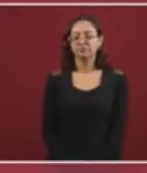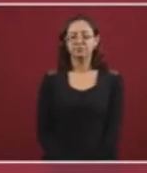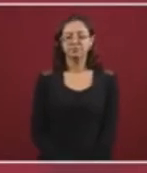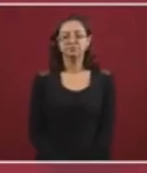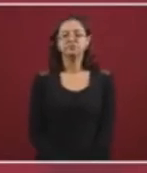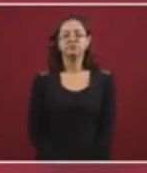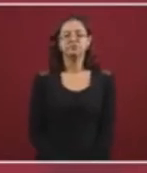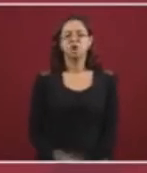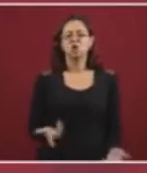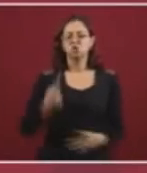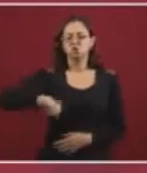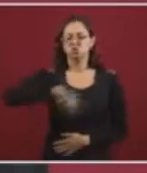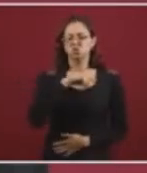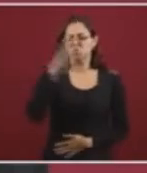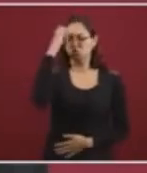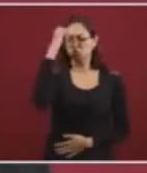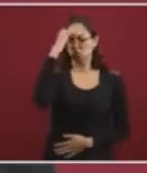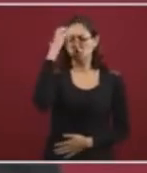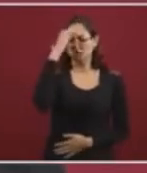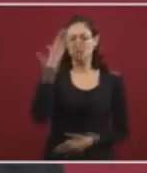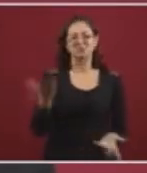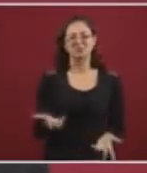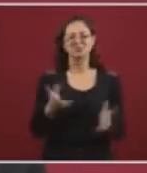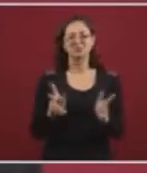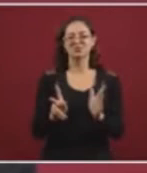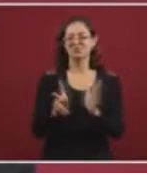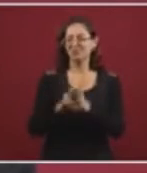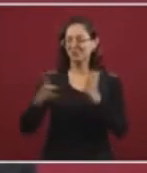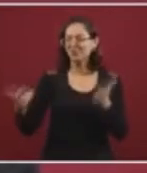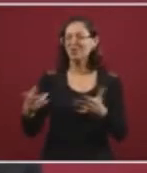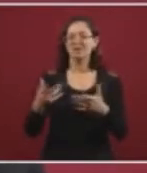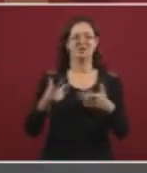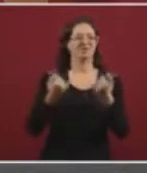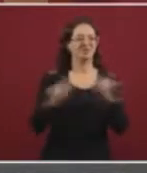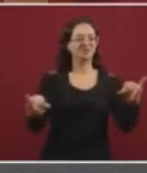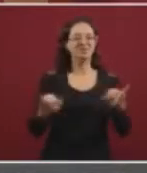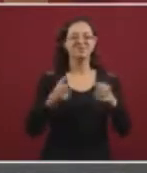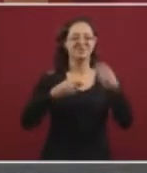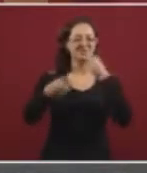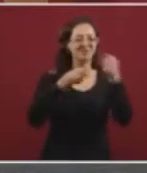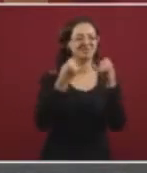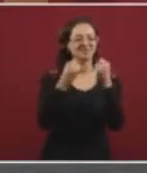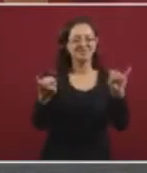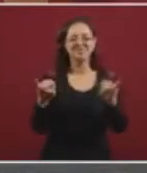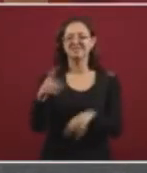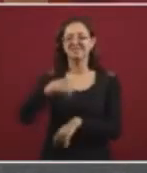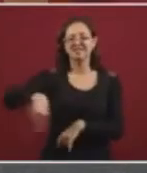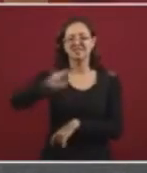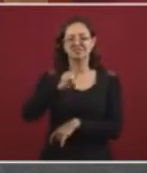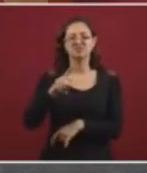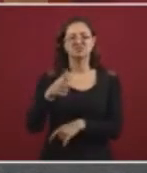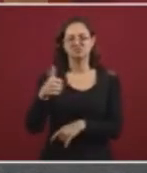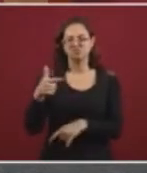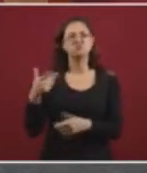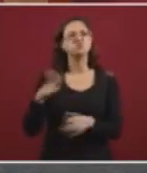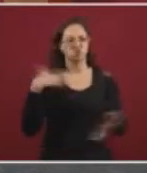Nosotros conocemos lo que es la prensa independiente, la prensa que ha enfrentado al poder,